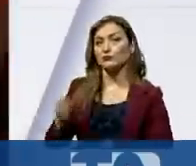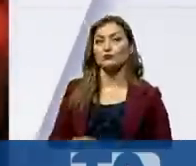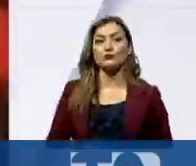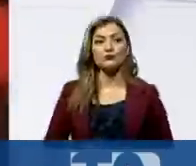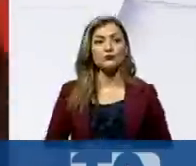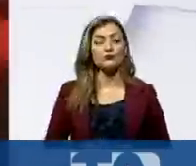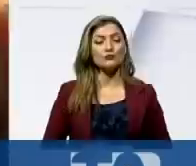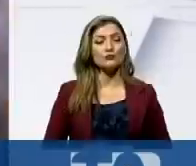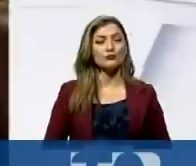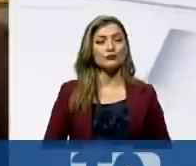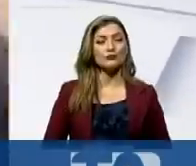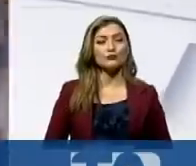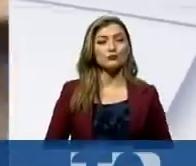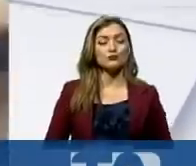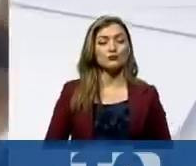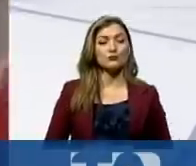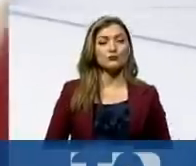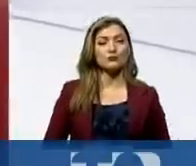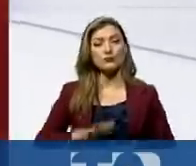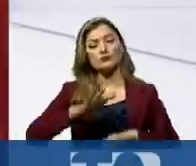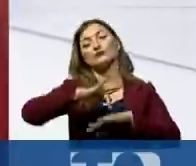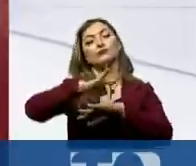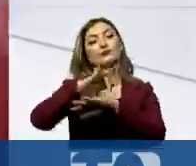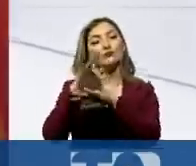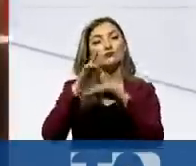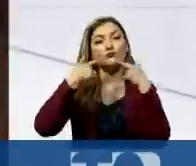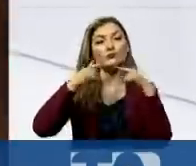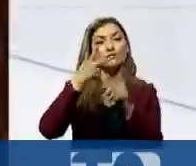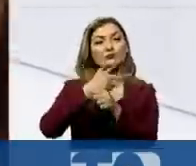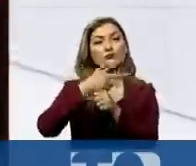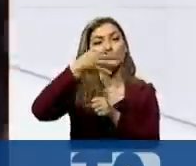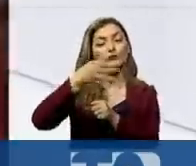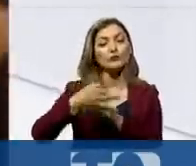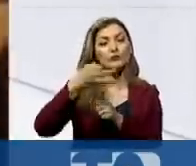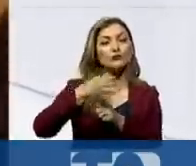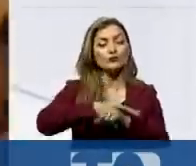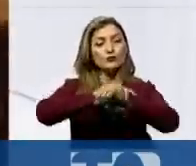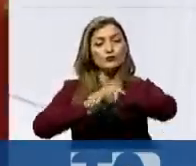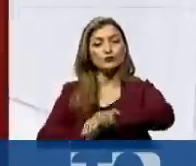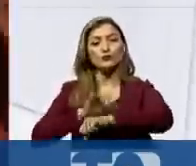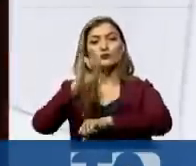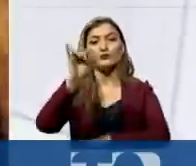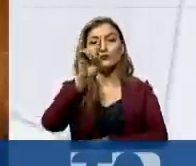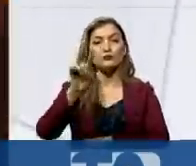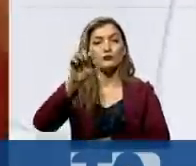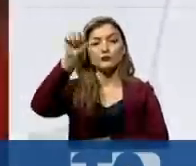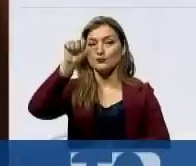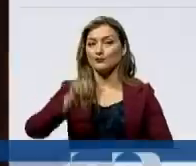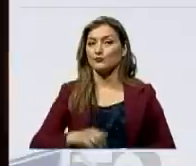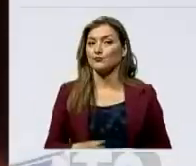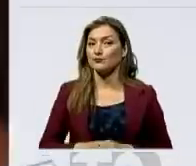la madrugada y donde se ve pues el momento preciso en que es detenido leónidas